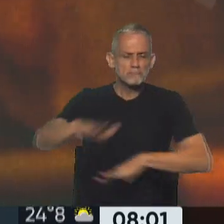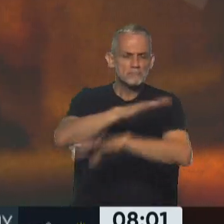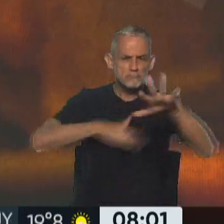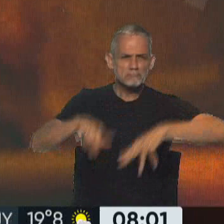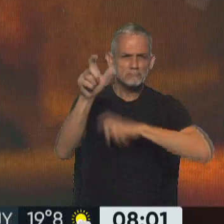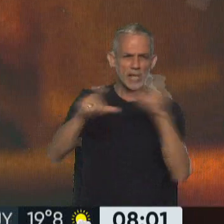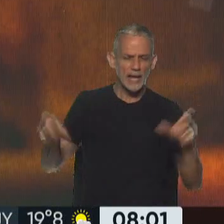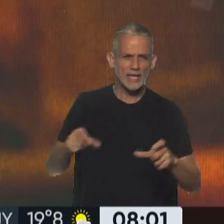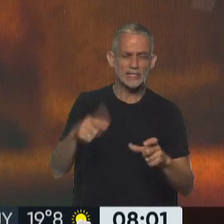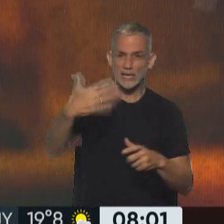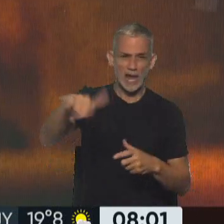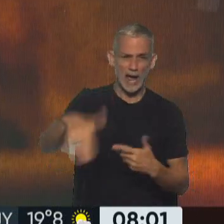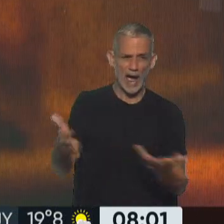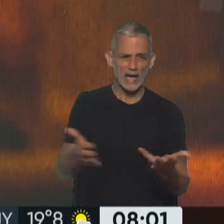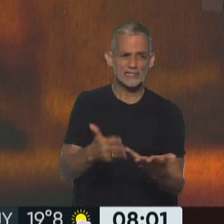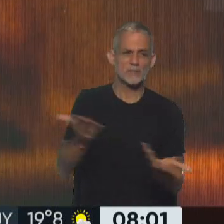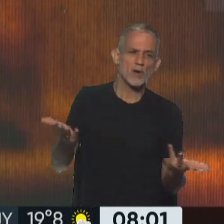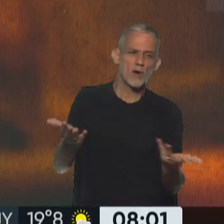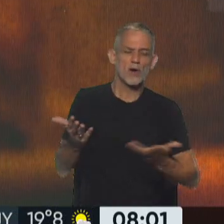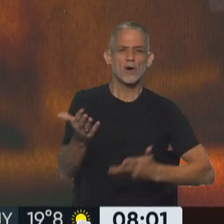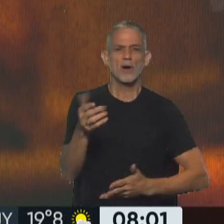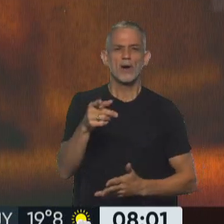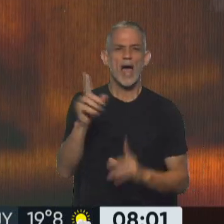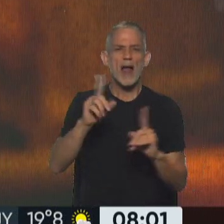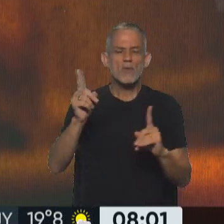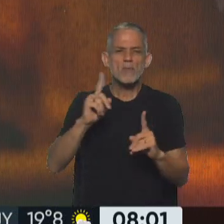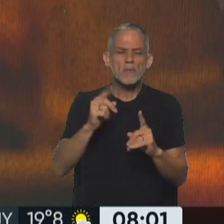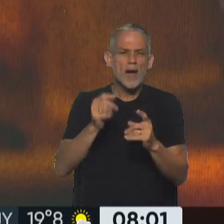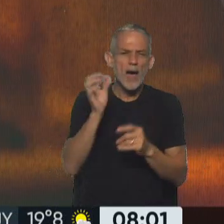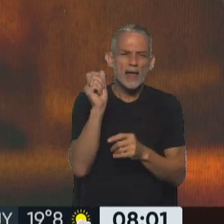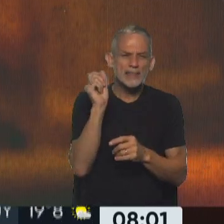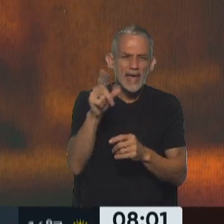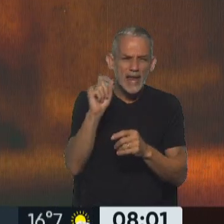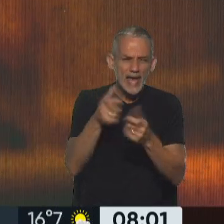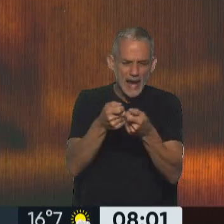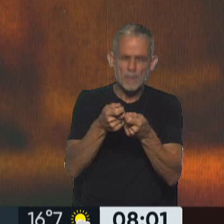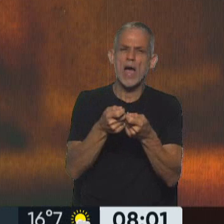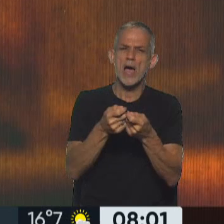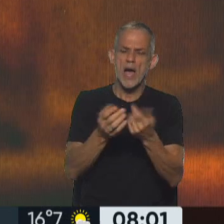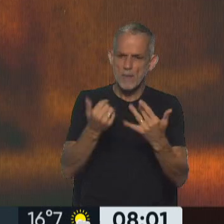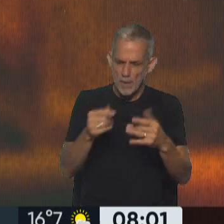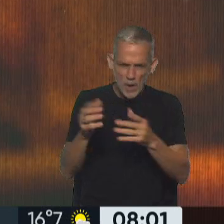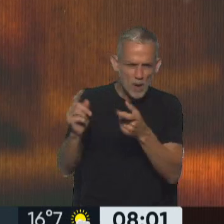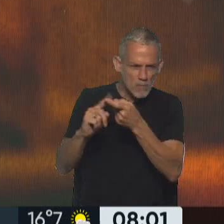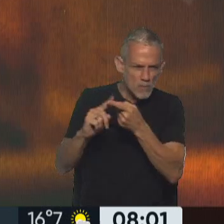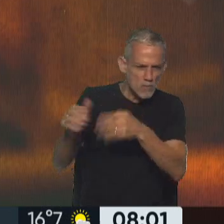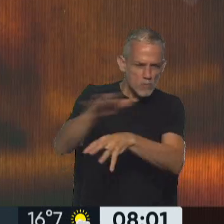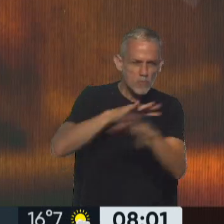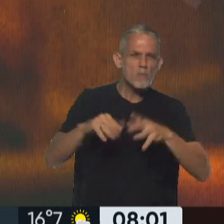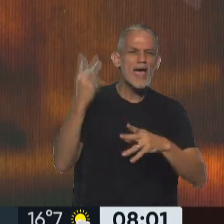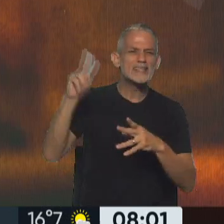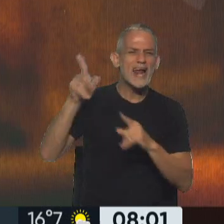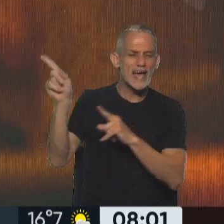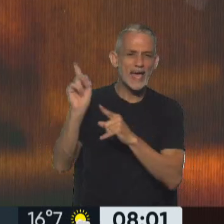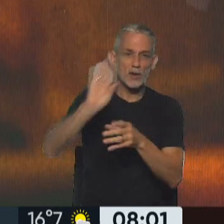se descubrieron por ejemplo según algunas cuentas de Telegram en donde se podía denotar la organización extranjera que